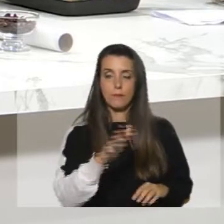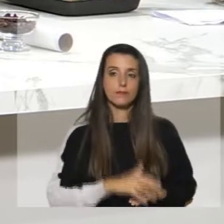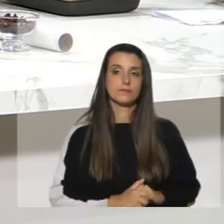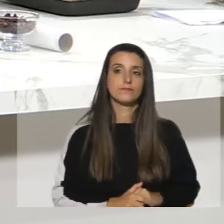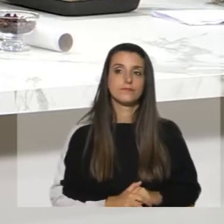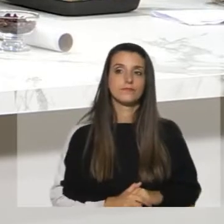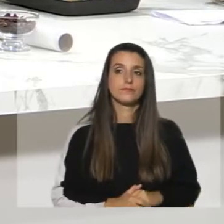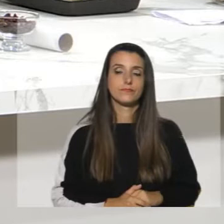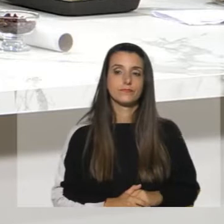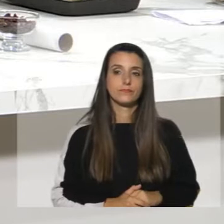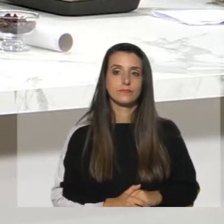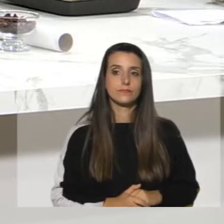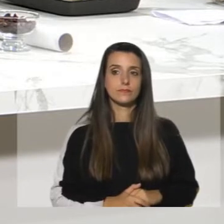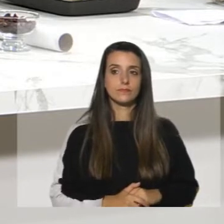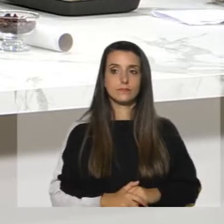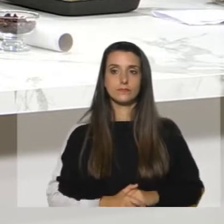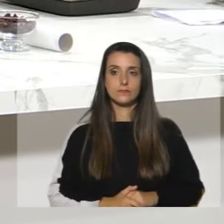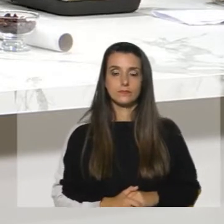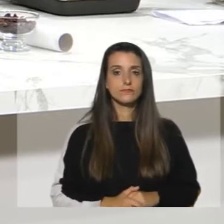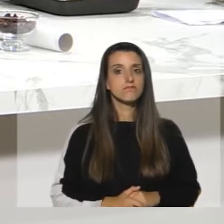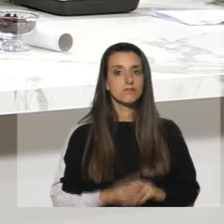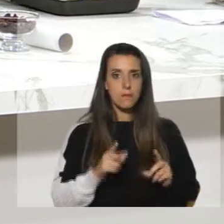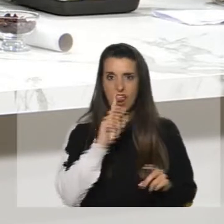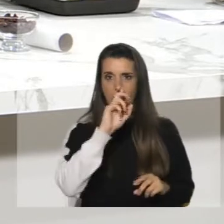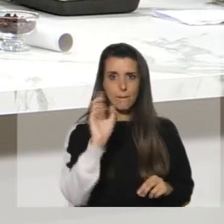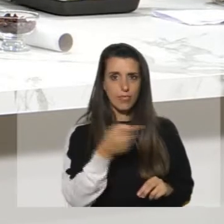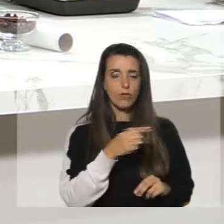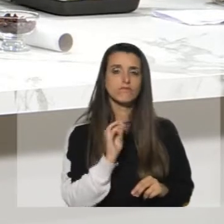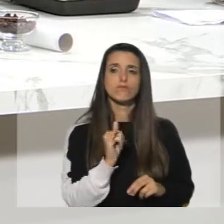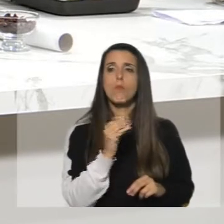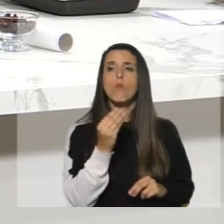¿Ah? Maravilloso. Ahí. Súper también, rápido.